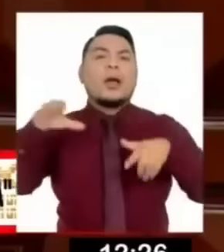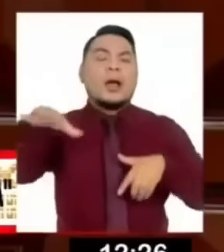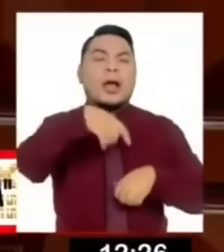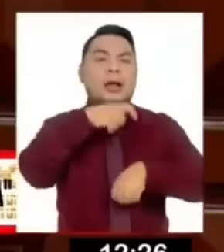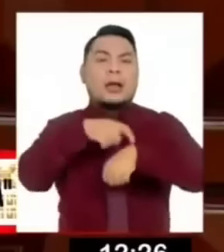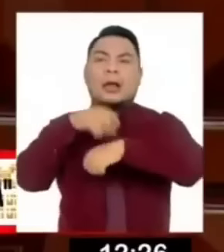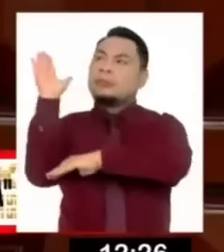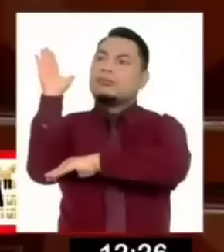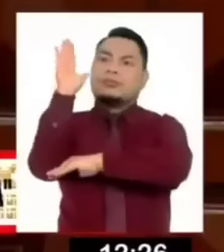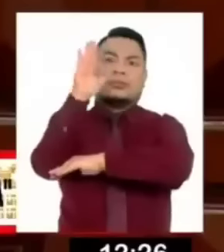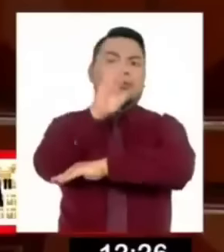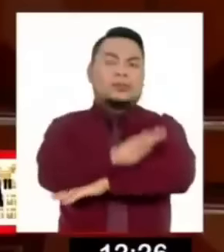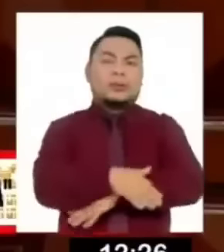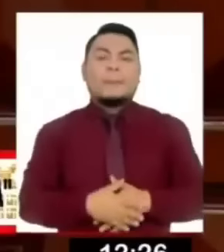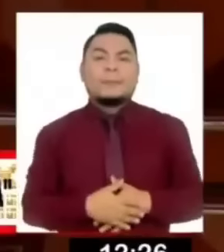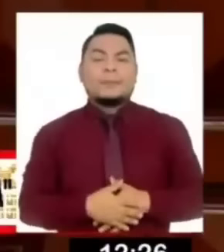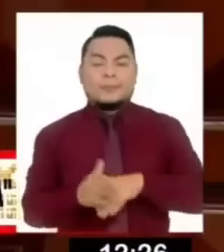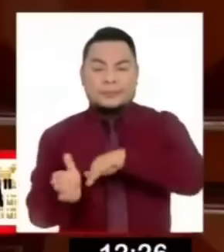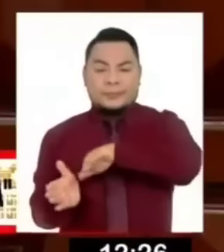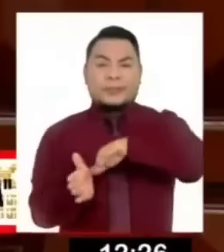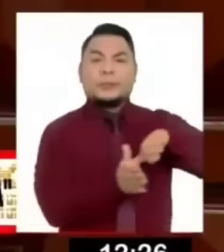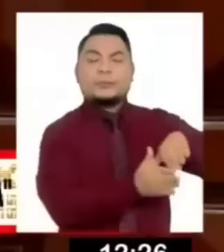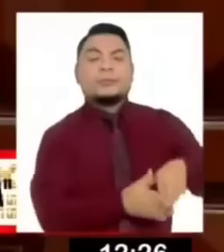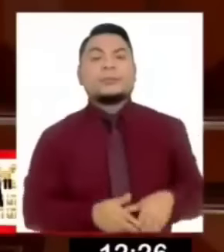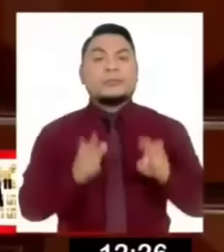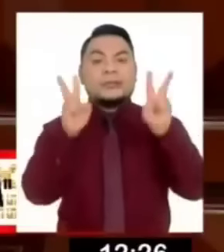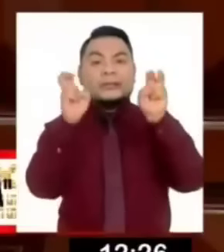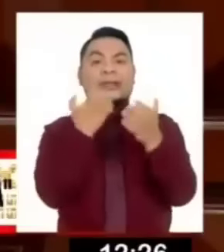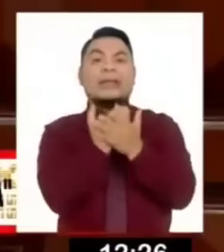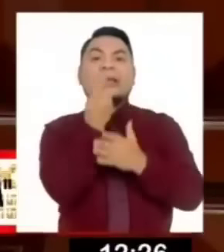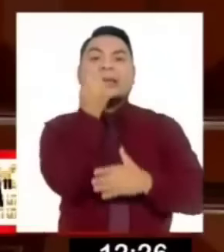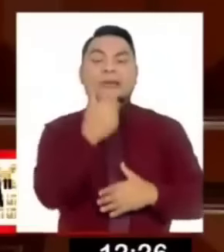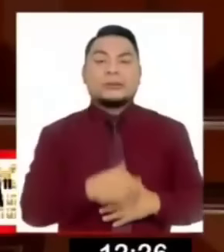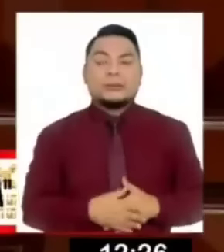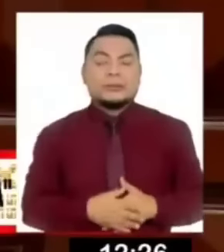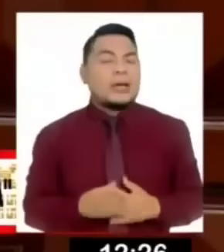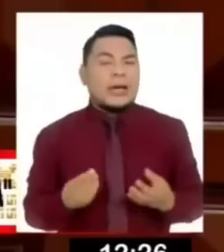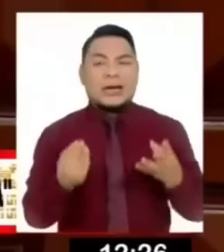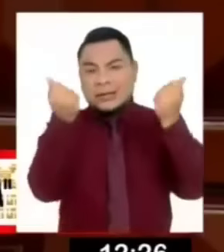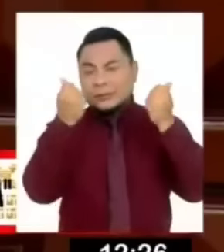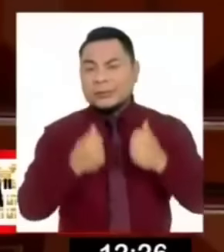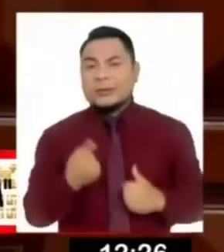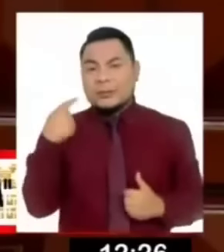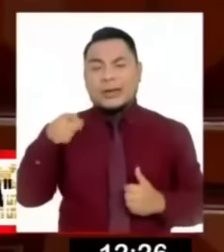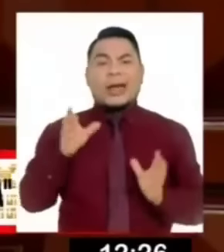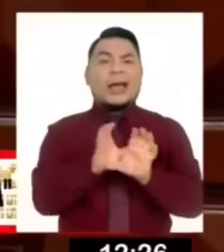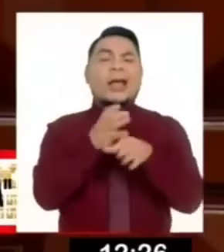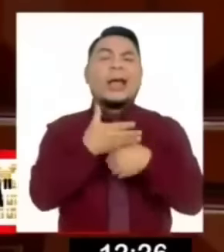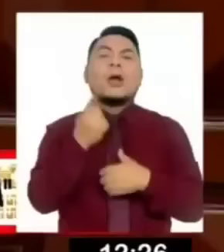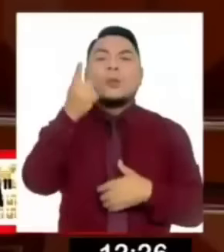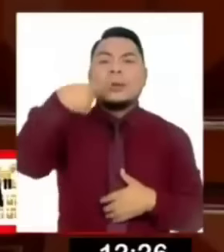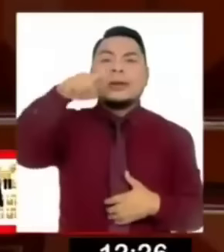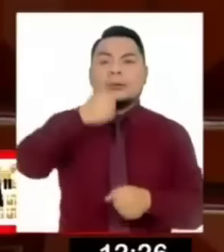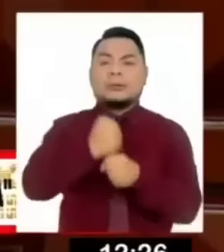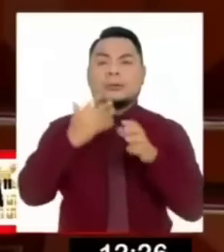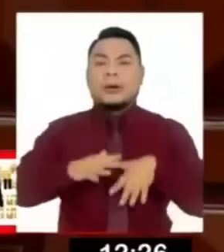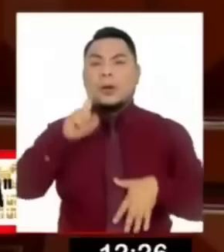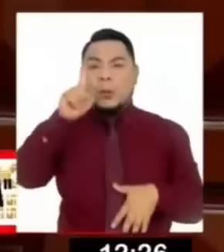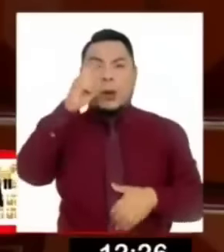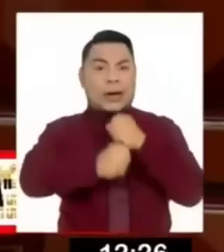extendido. En economía, de manera inmediata, para crear 1 millón de empleos en un